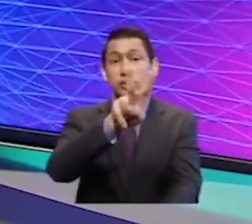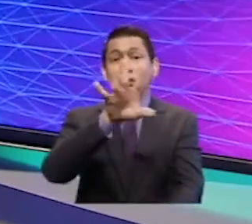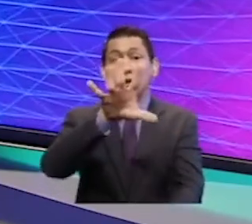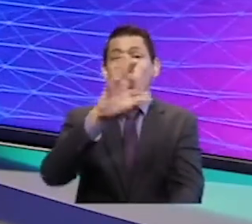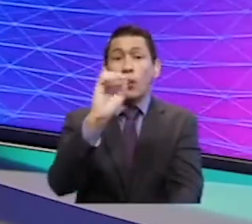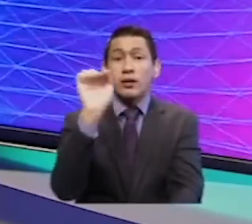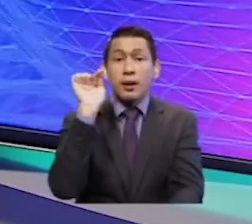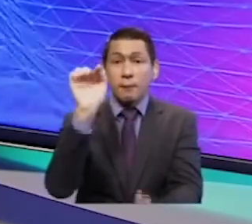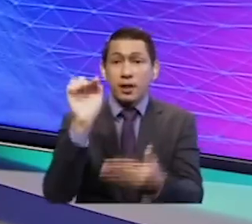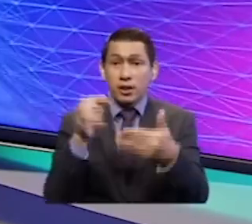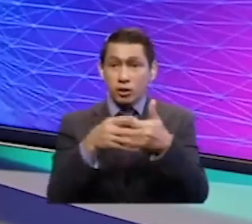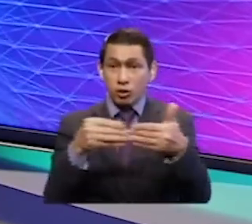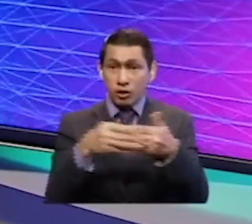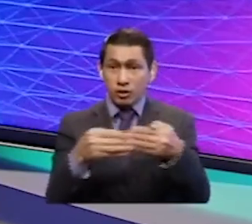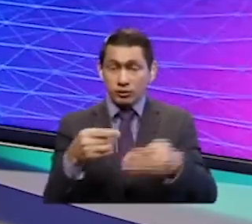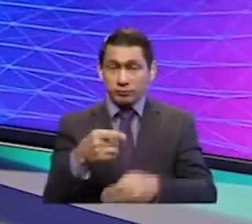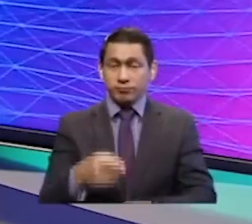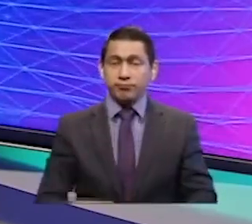$250,000.